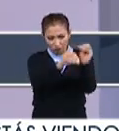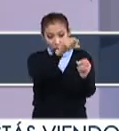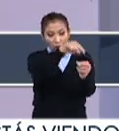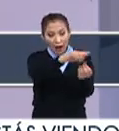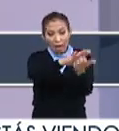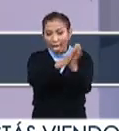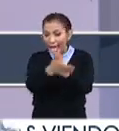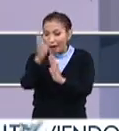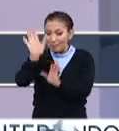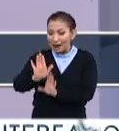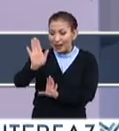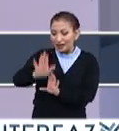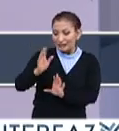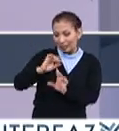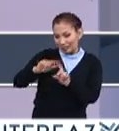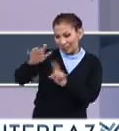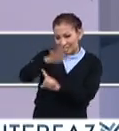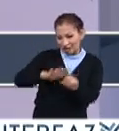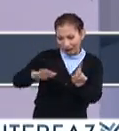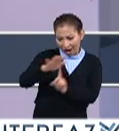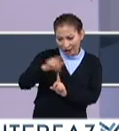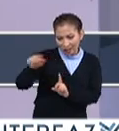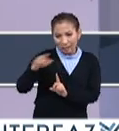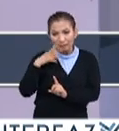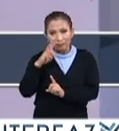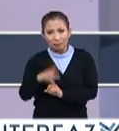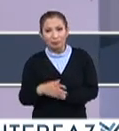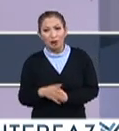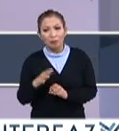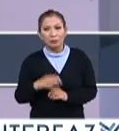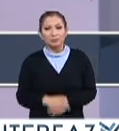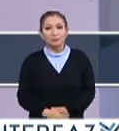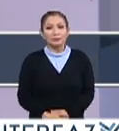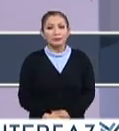acuerdo a diferentes factores, ¿no? De acuerdo a su ambiente.